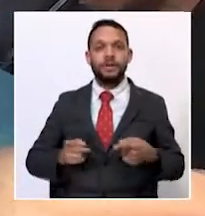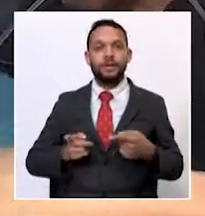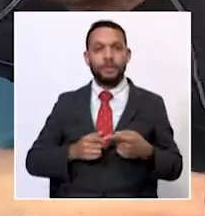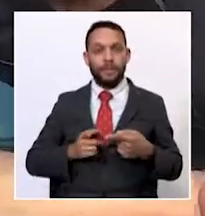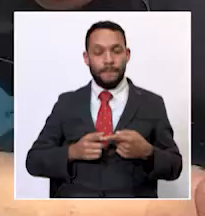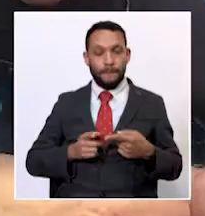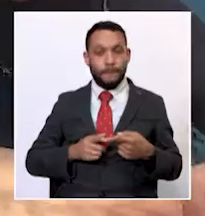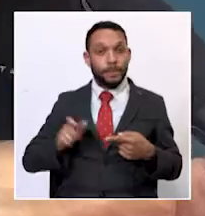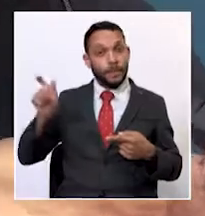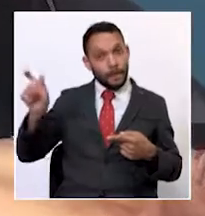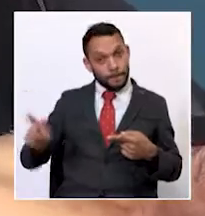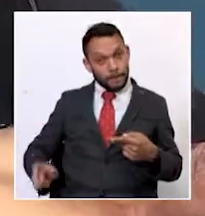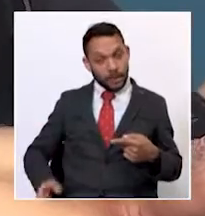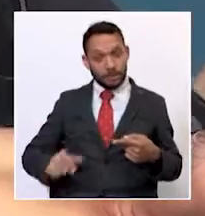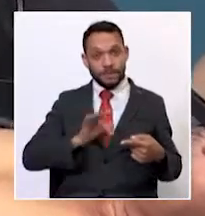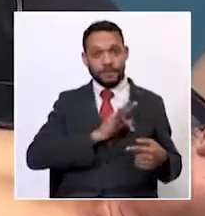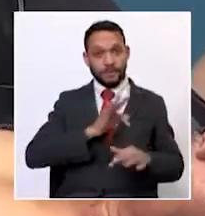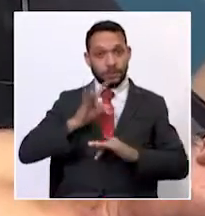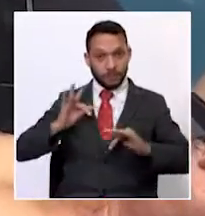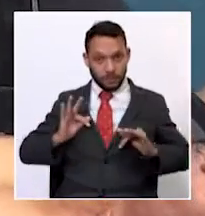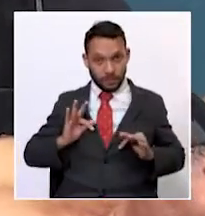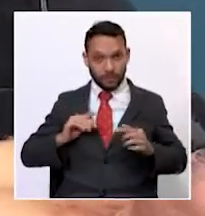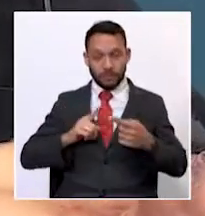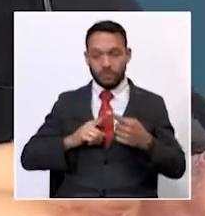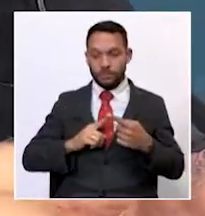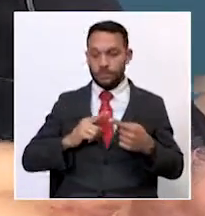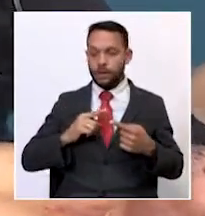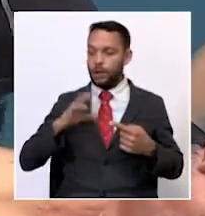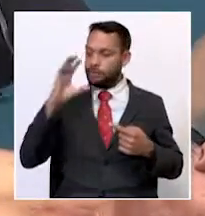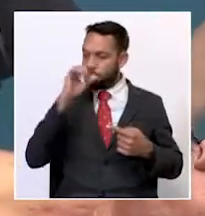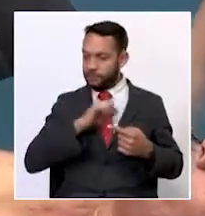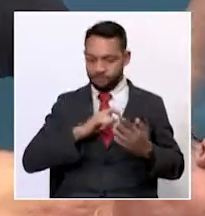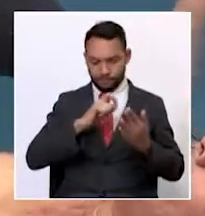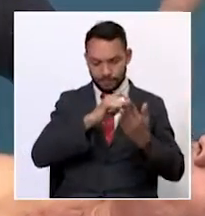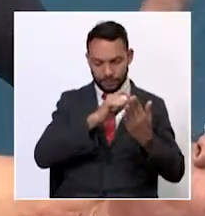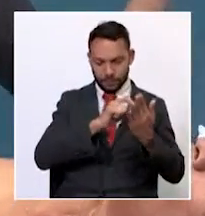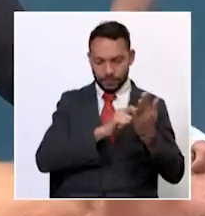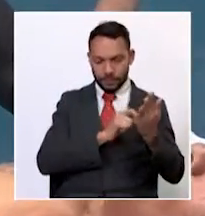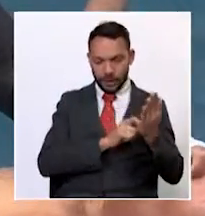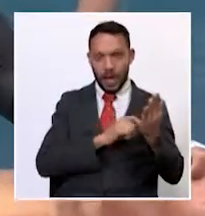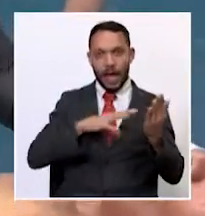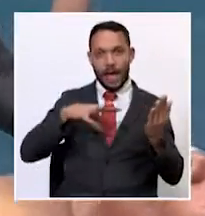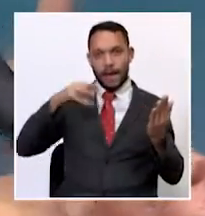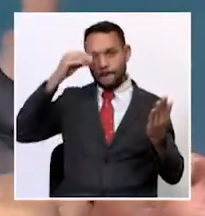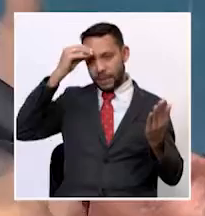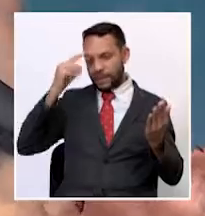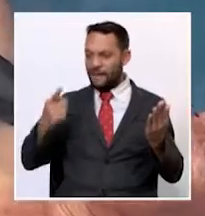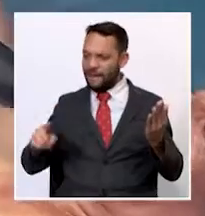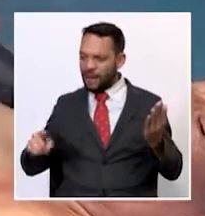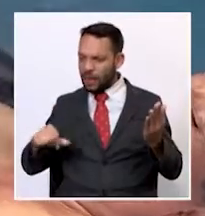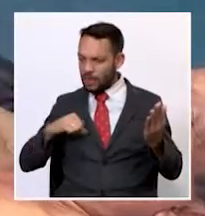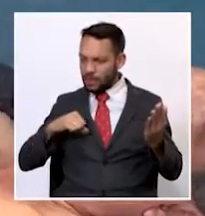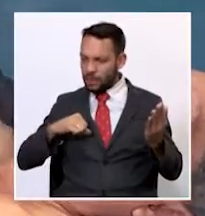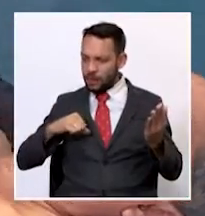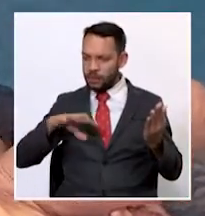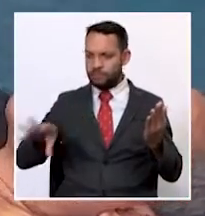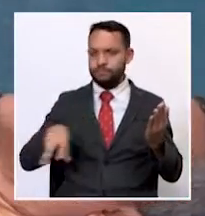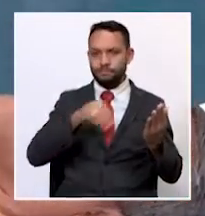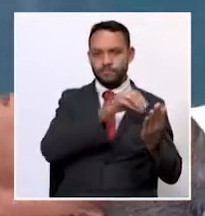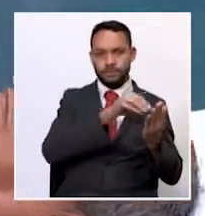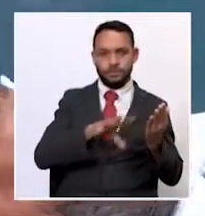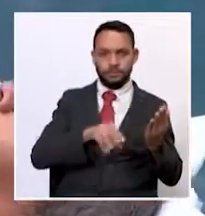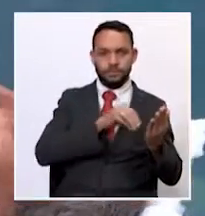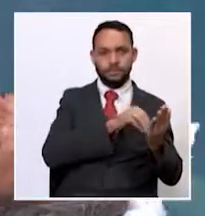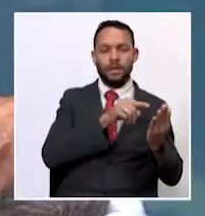para la parte terapéutica como la parte diagnóstica es importante el agua. Nosotros acá con el doctor Diego somos pioneros en